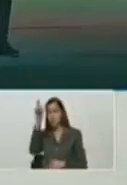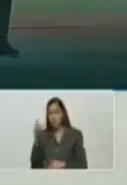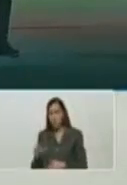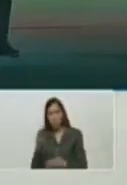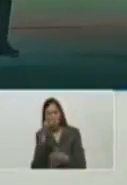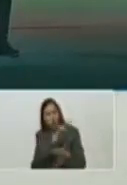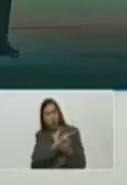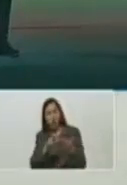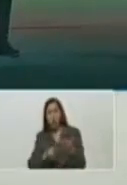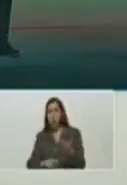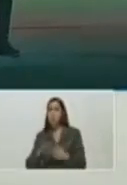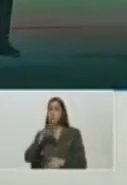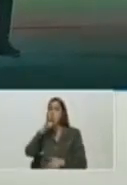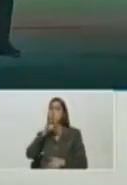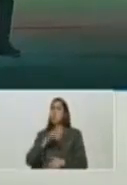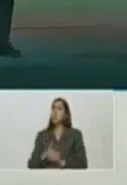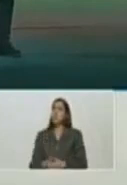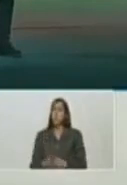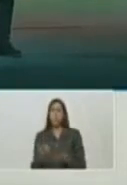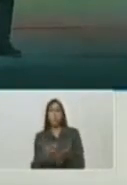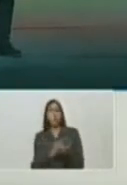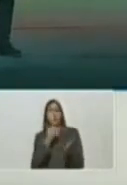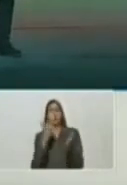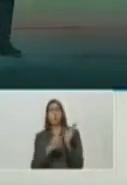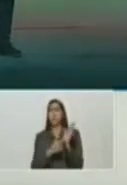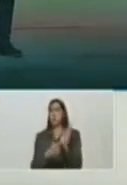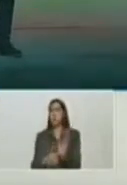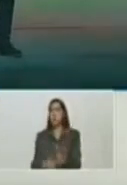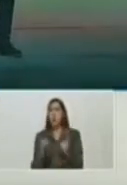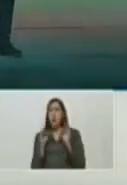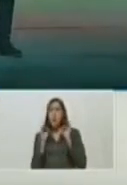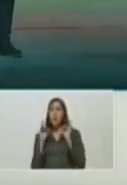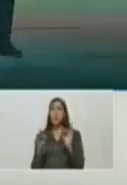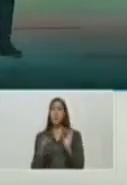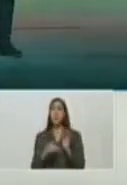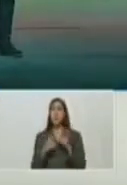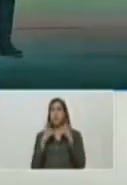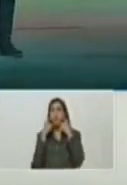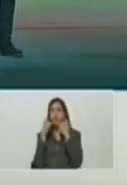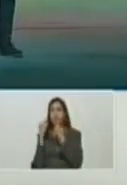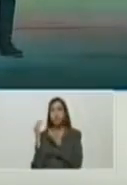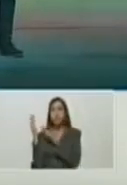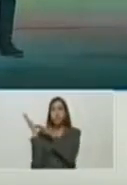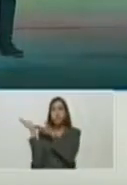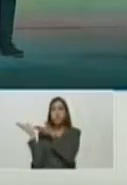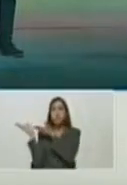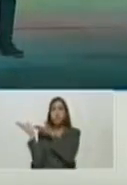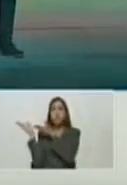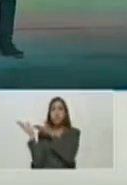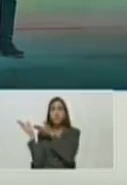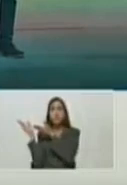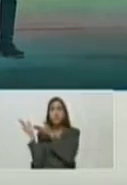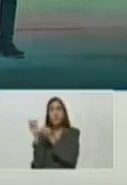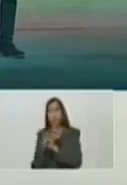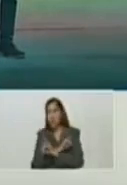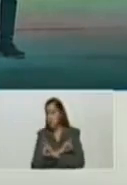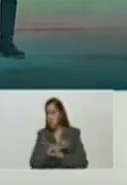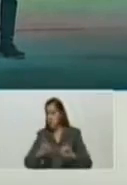Ernesto, tres magníficos libros que aquí muestro, que se acaban de editar, tan